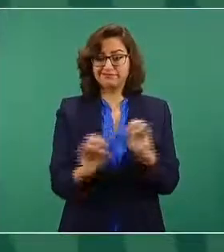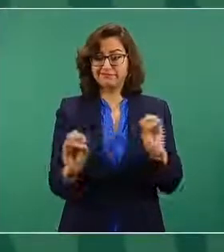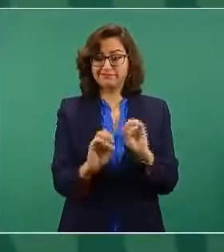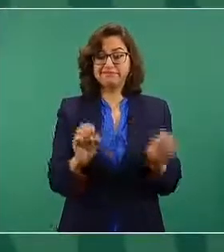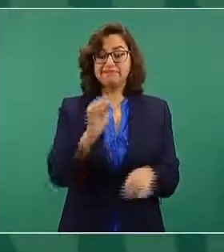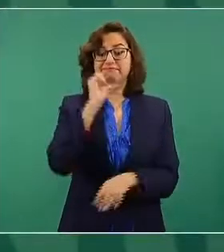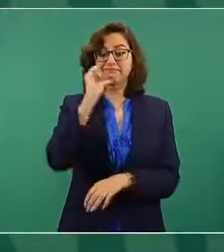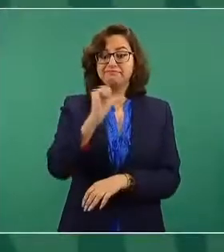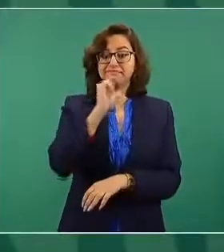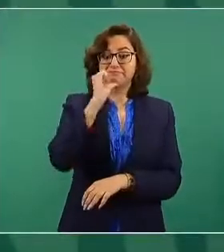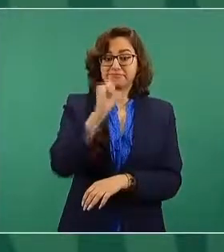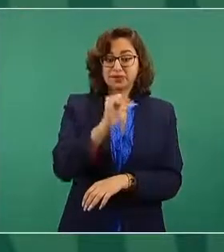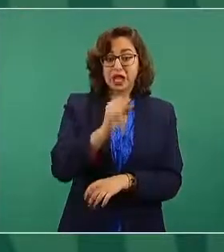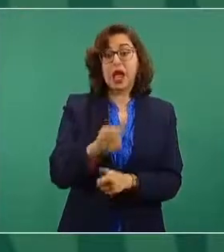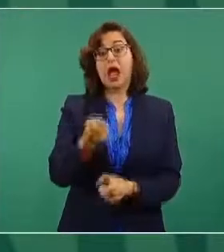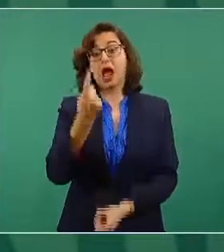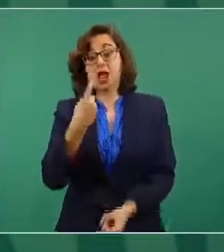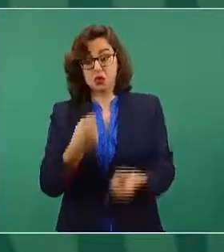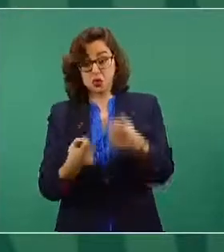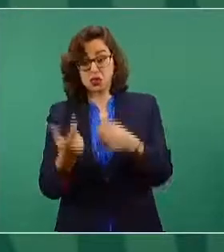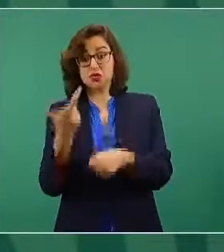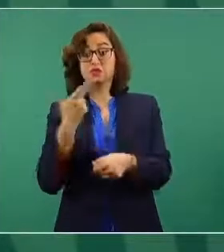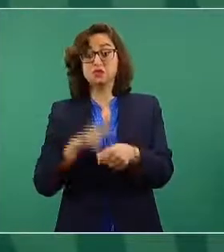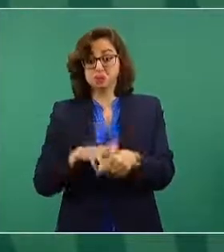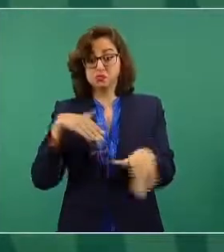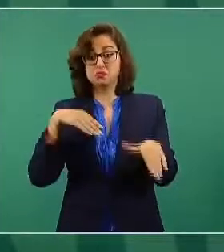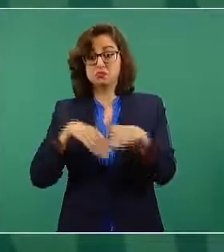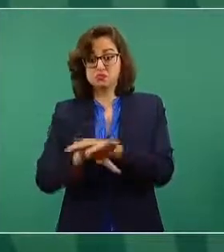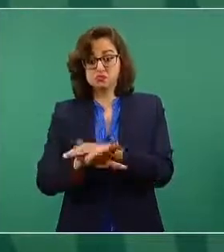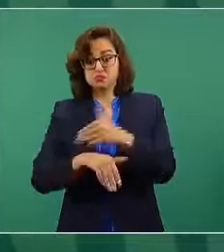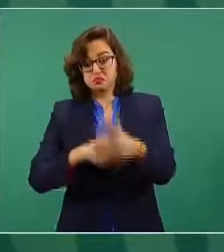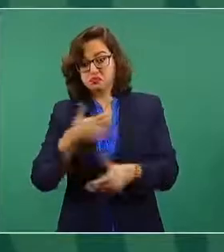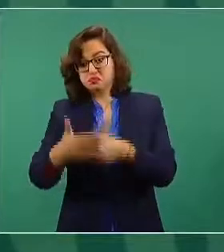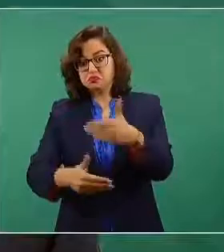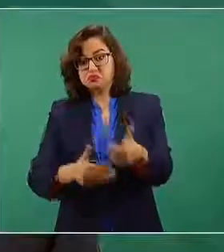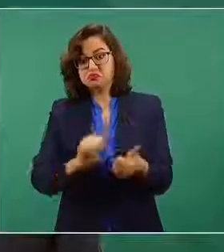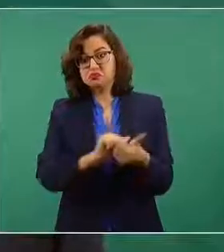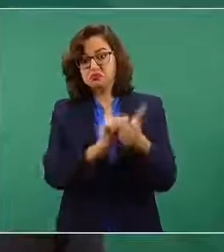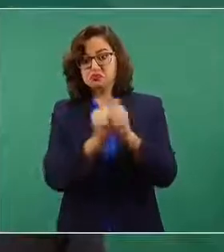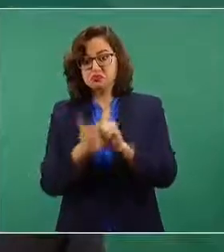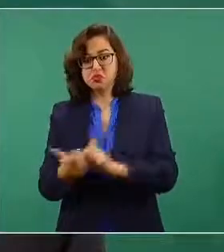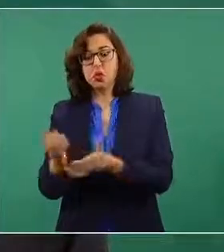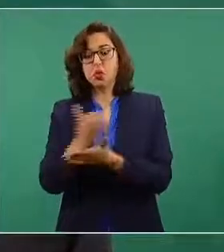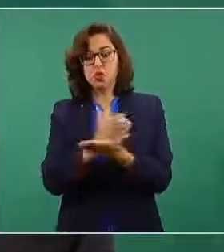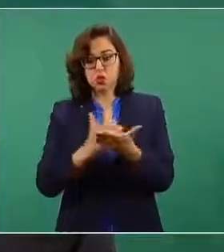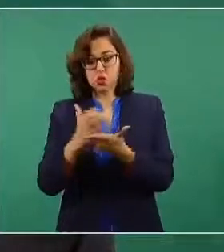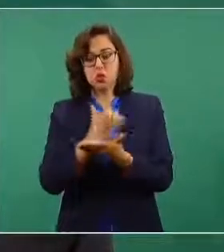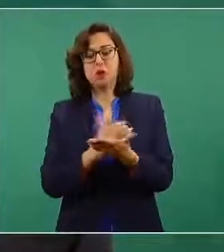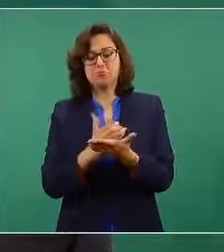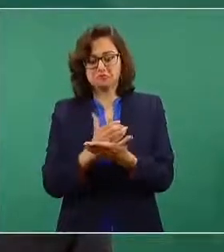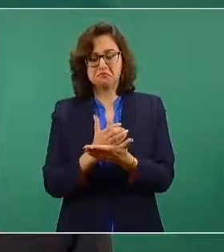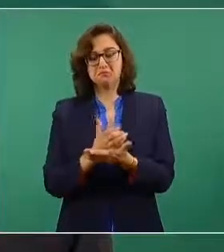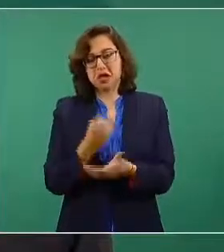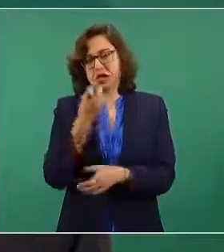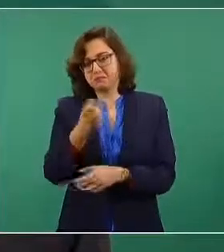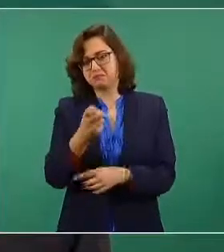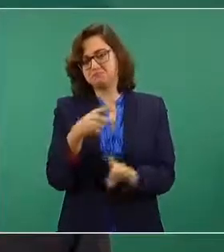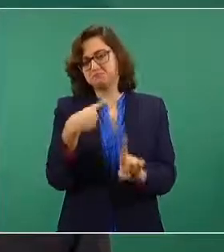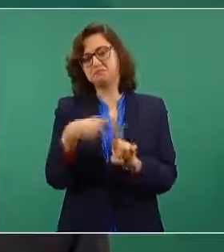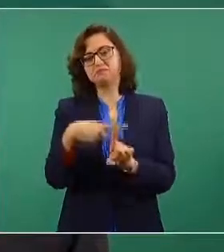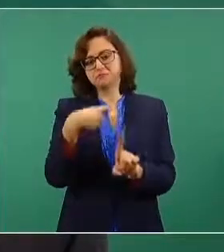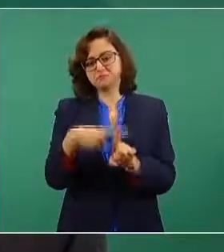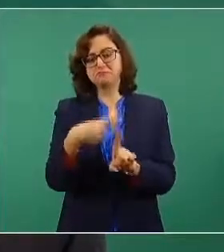aquellas que fueron hospitalizadas, la gran mayoría se recuperan, lo cual es desde luego alentador, sin perder de vista